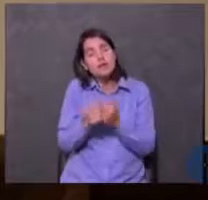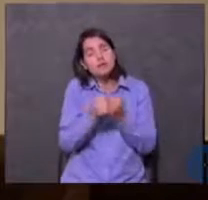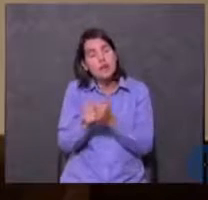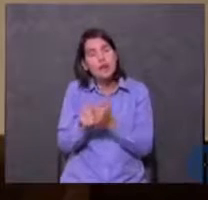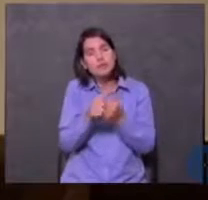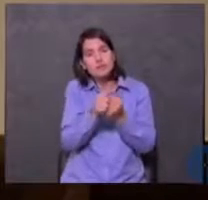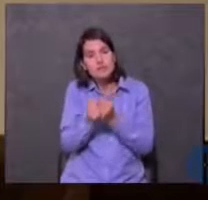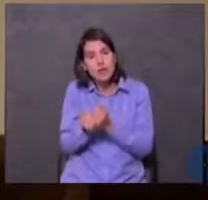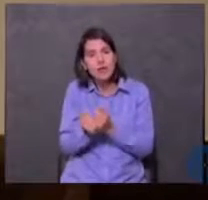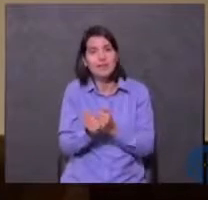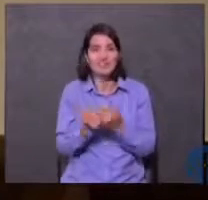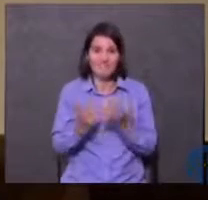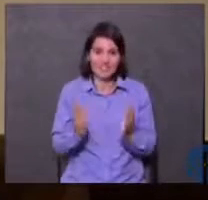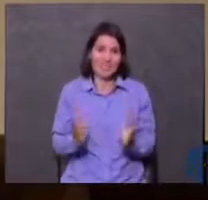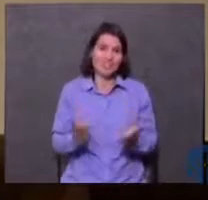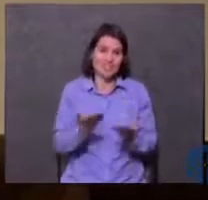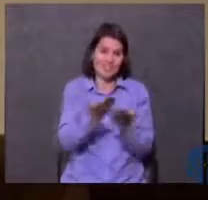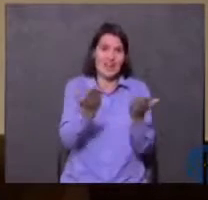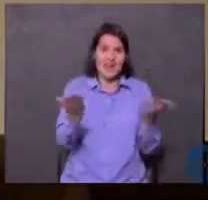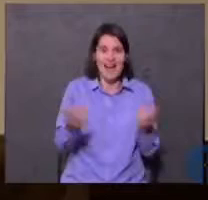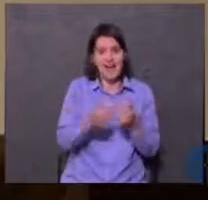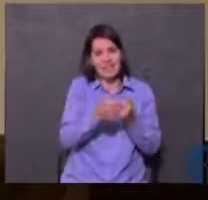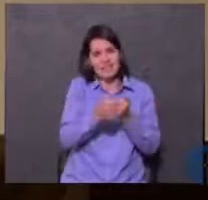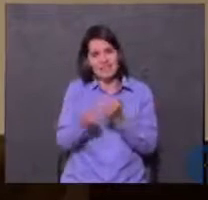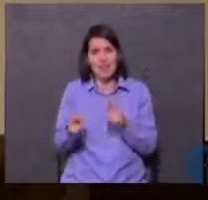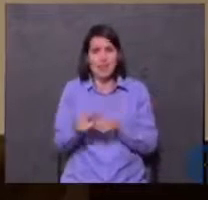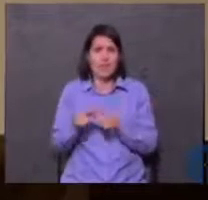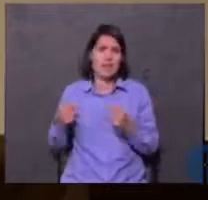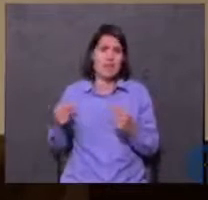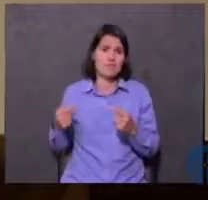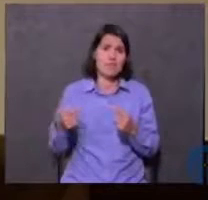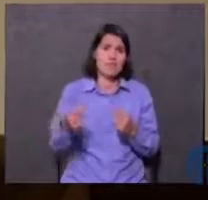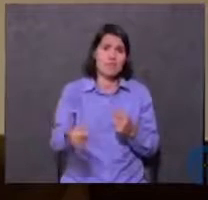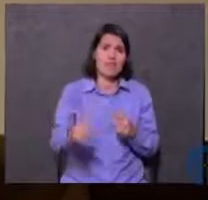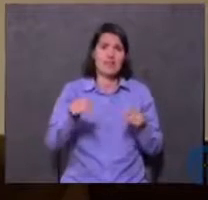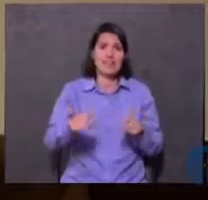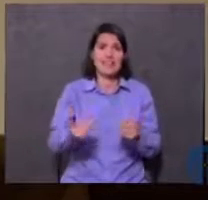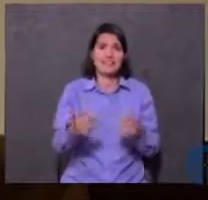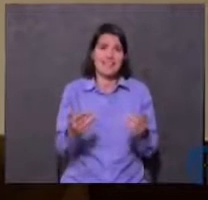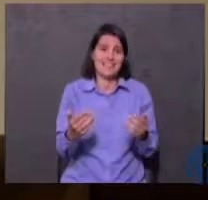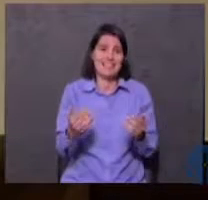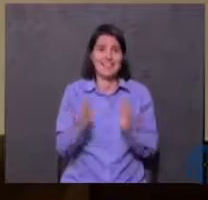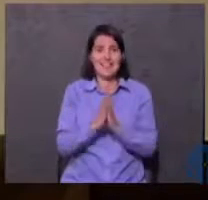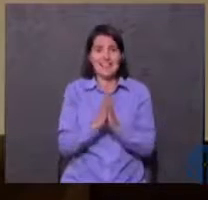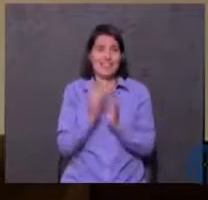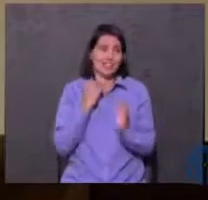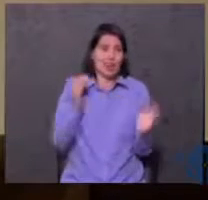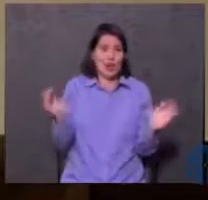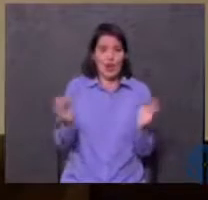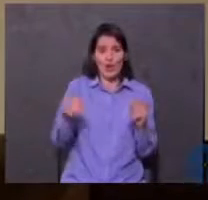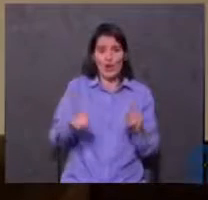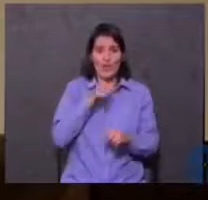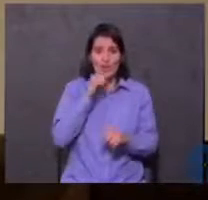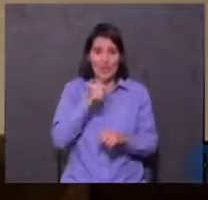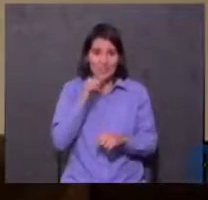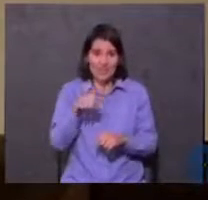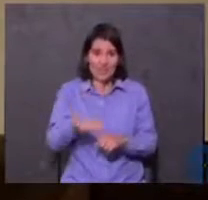Acabamos de o rezar, como facemos todos os dias, neste ambiente da Capeliña das Aparicións, en este